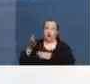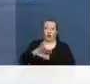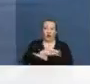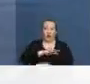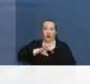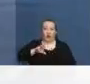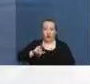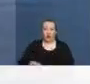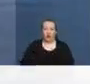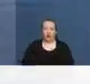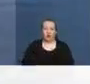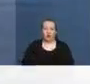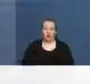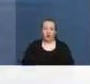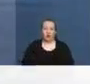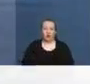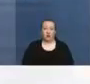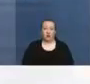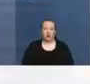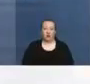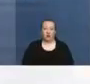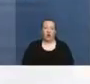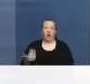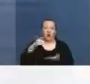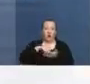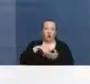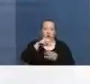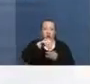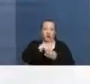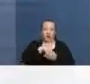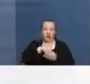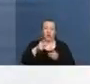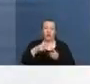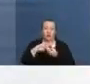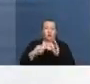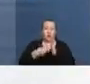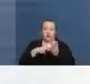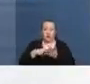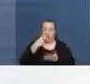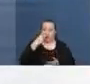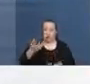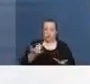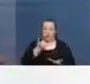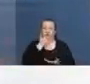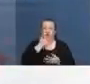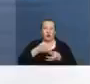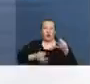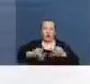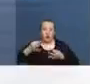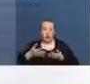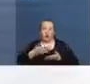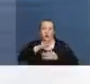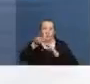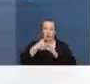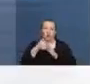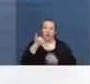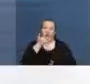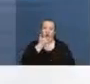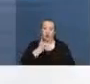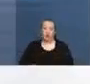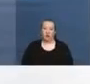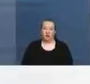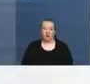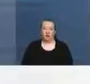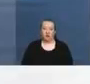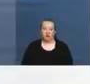imagina el daño que se le ha hecho y nosotros nos relacionamos causa con efecto el deterioro la cárceles sin ambientes porque no funciona la justicia causas